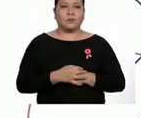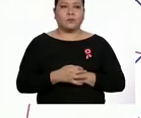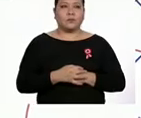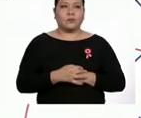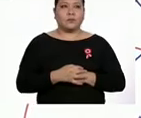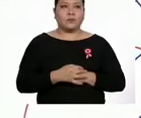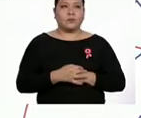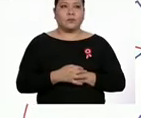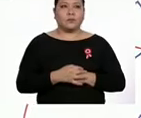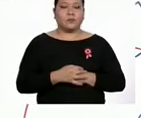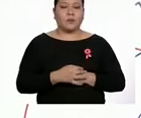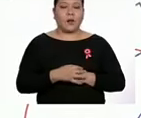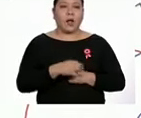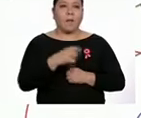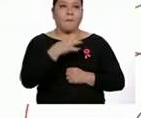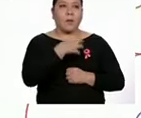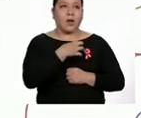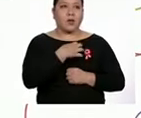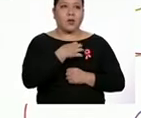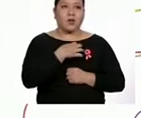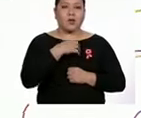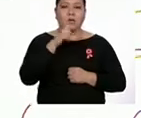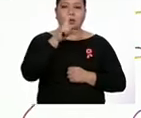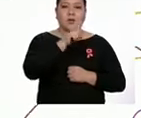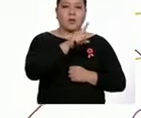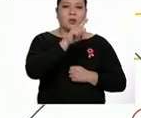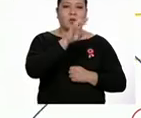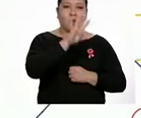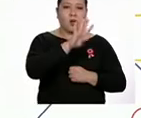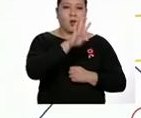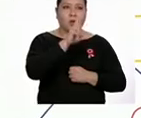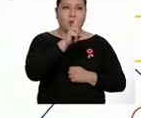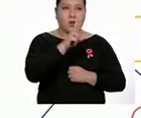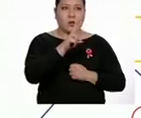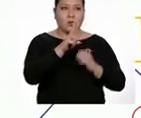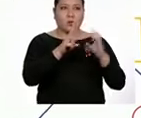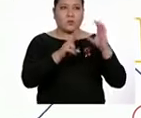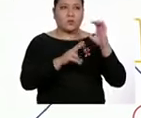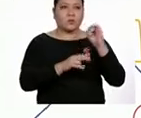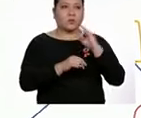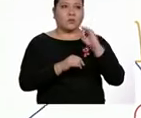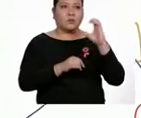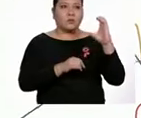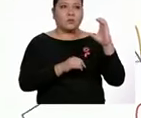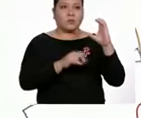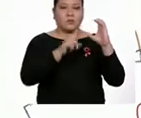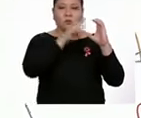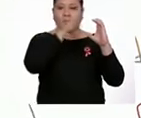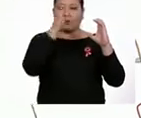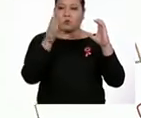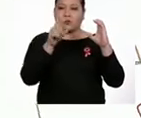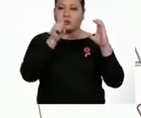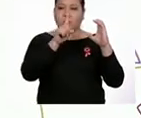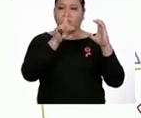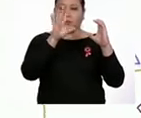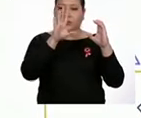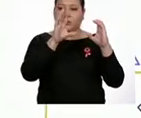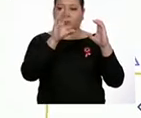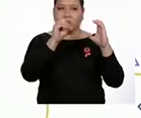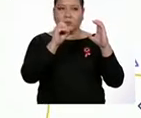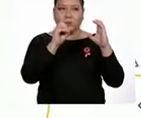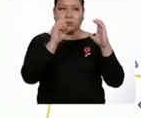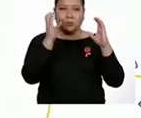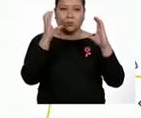En mayo, la presión sistólica varía desde 142, que es el extremo izquierdo, hasta 150, que